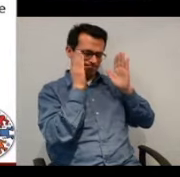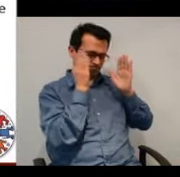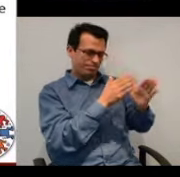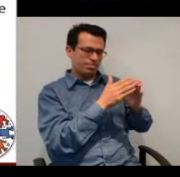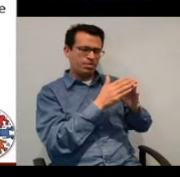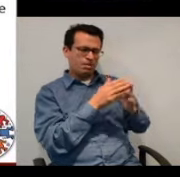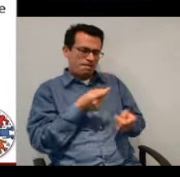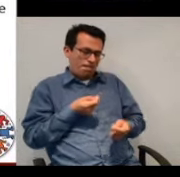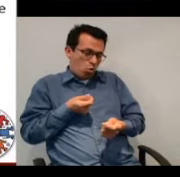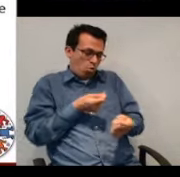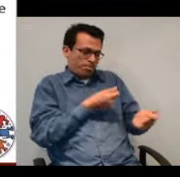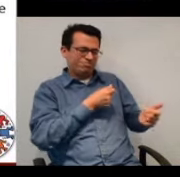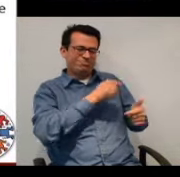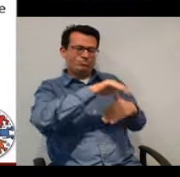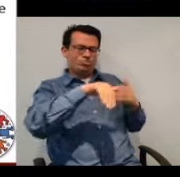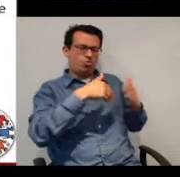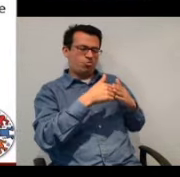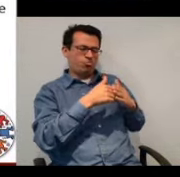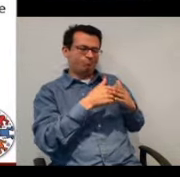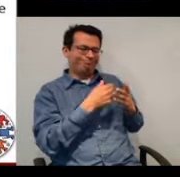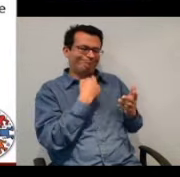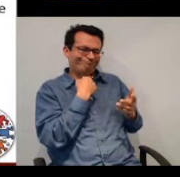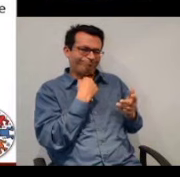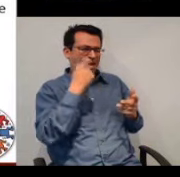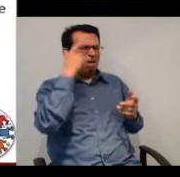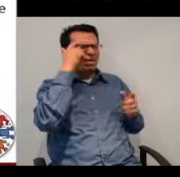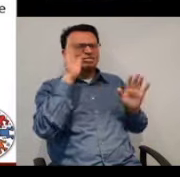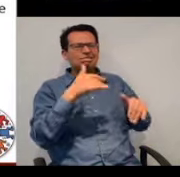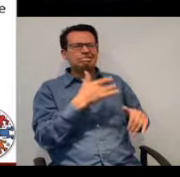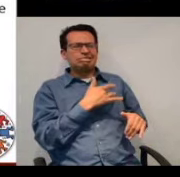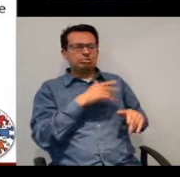con algunos requisitos básicos,